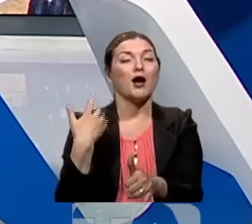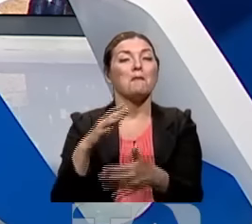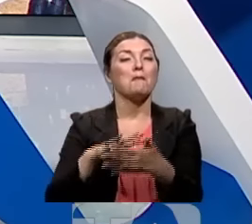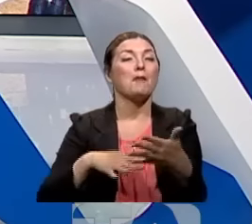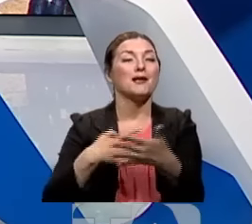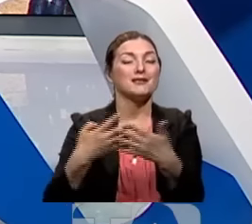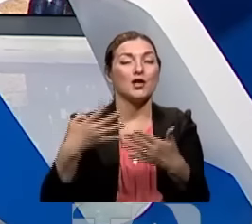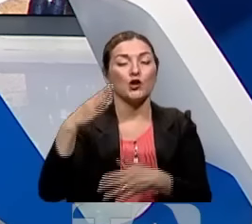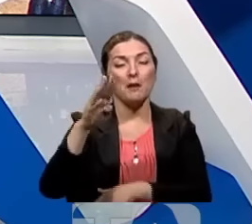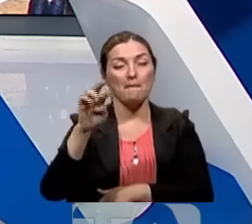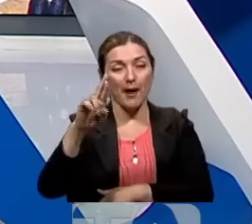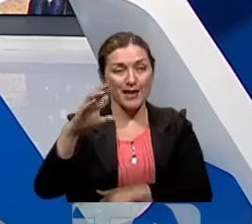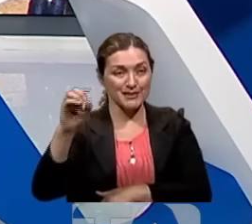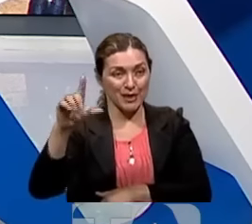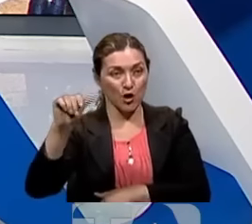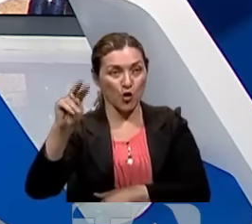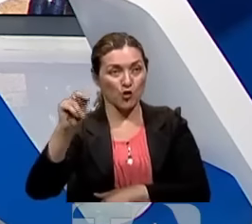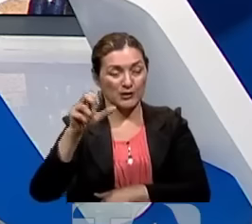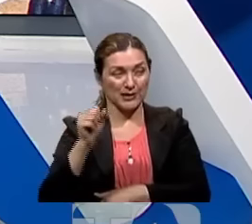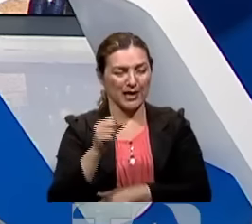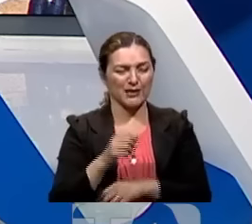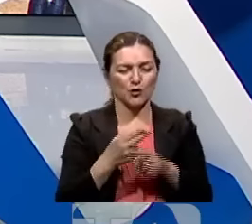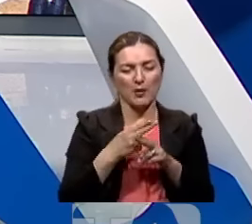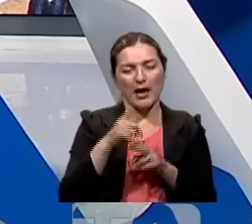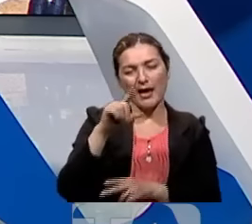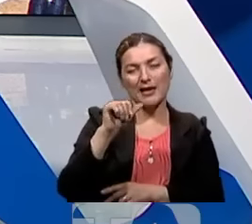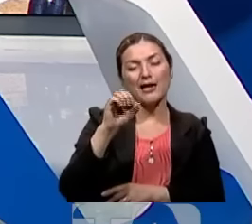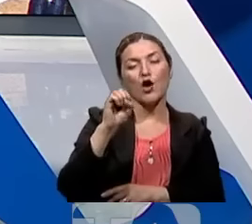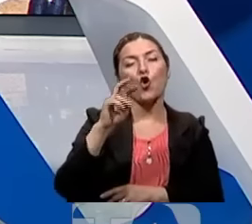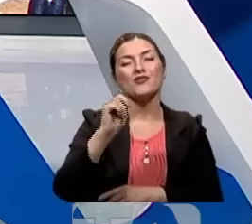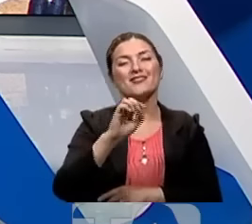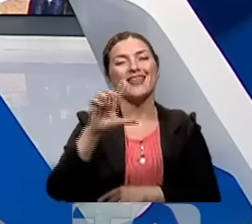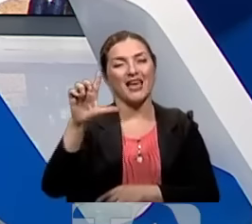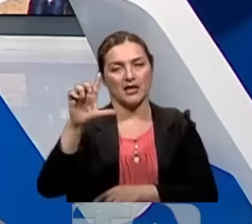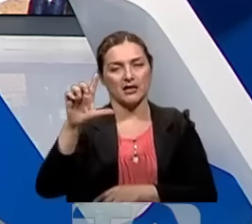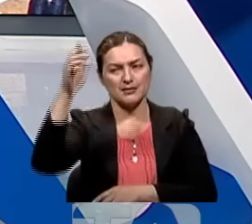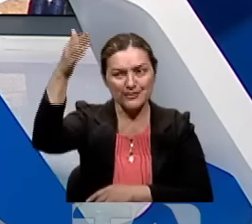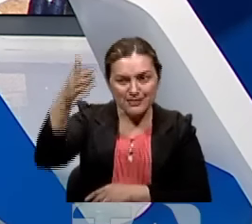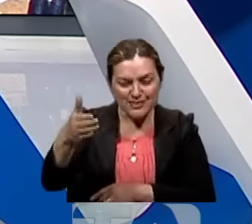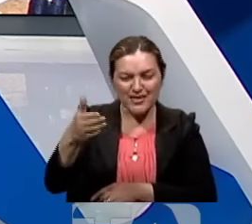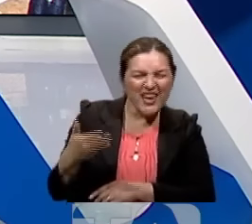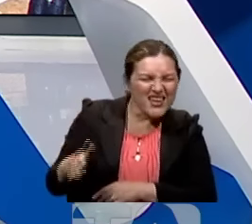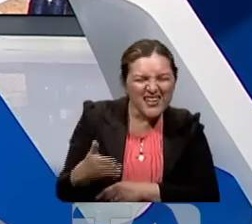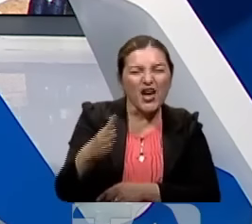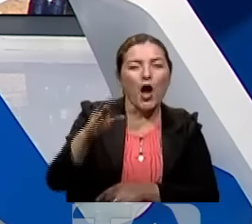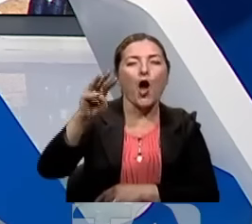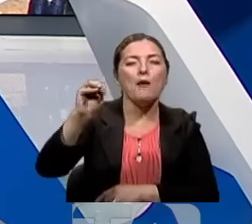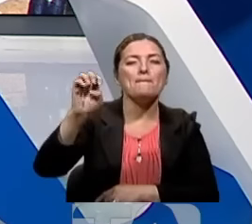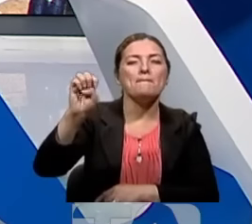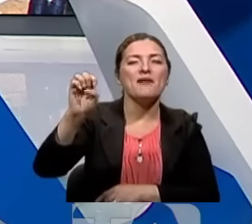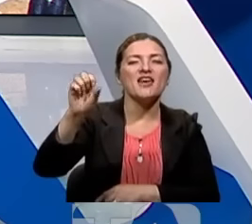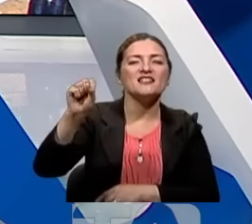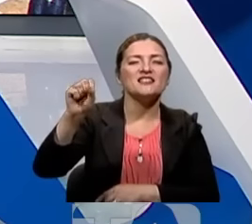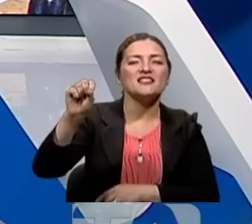lo conocen. Lionel. 20 años. Hace 20 años debutaba con el Fútbol Club Barcelona. ¡Qué locura! ¿Y qué y